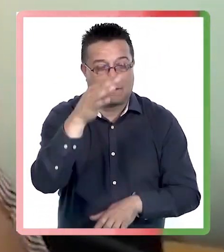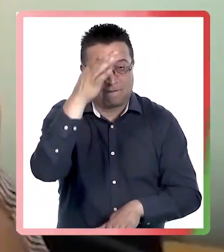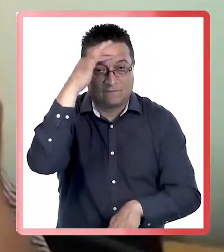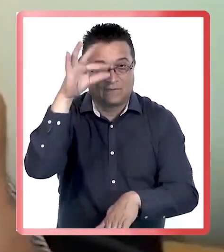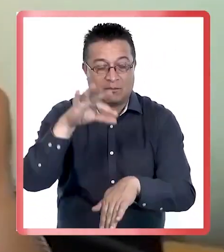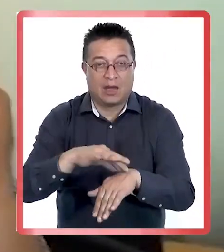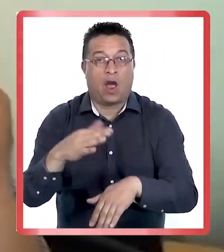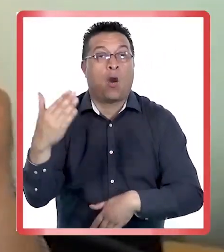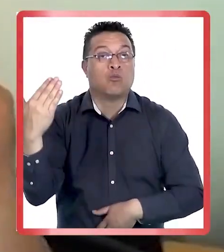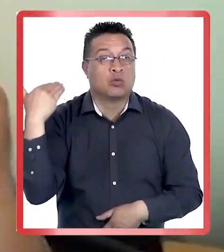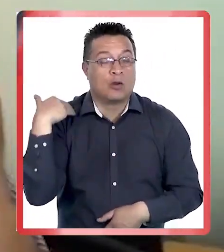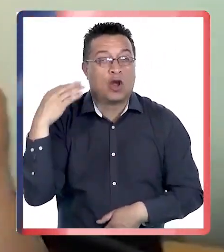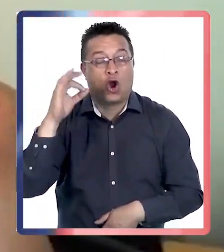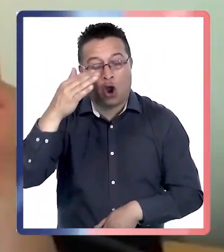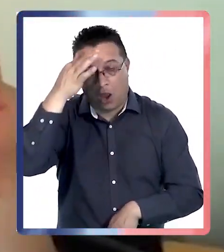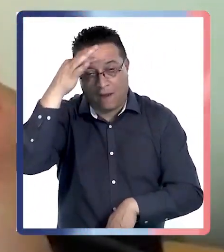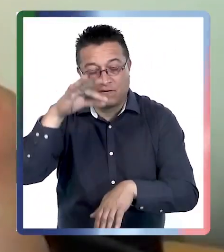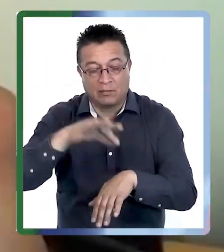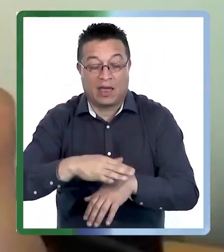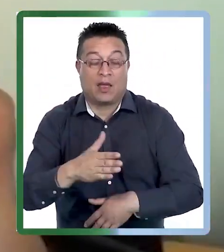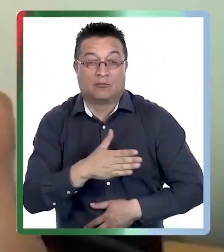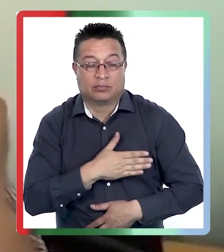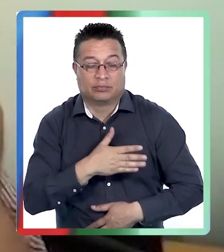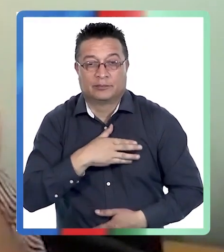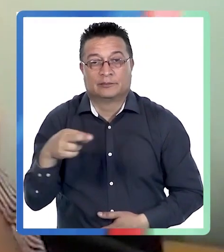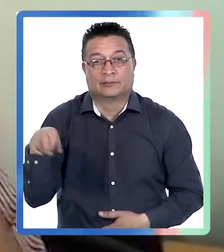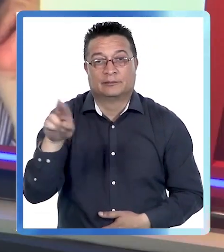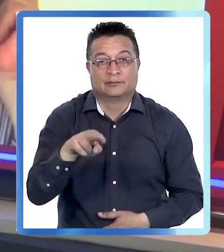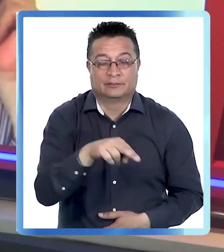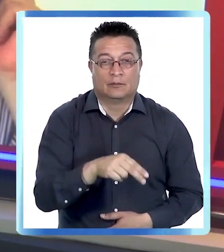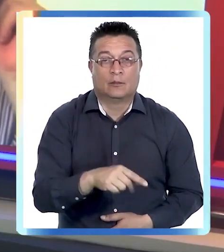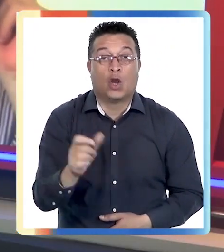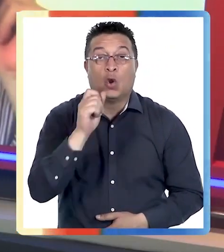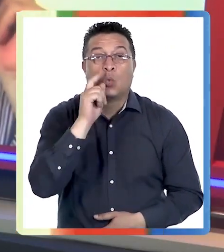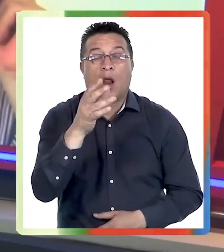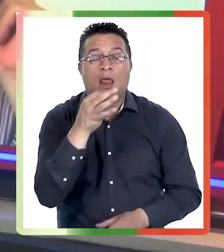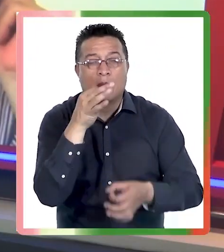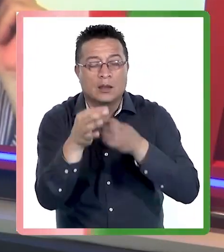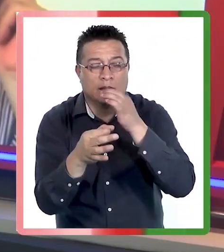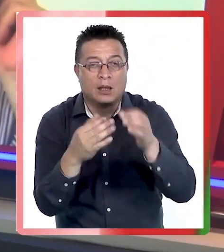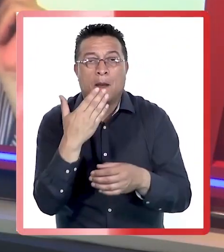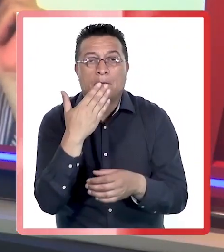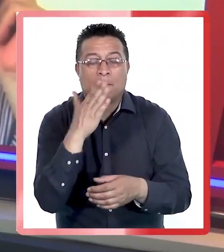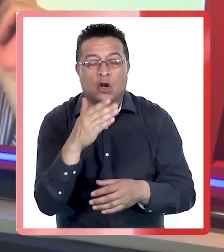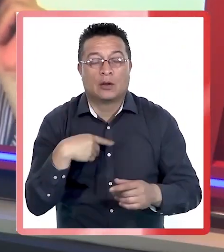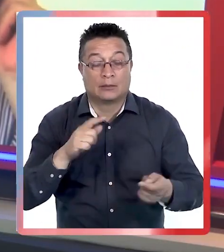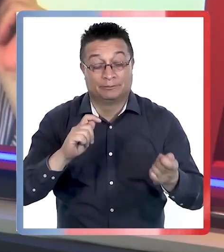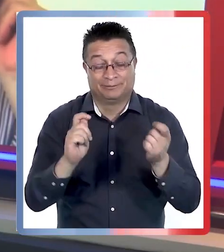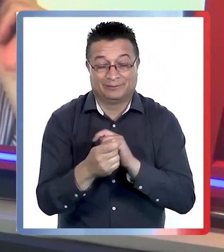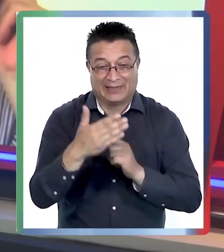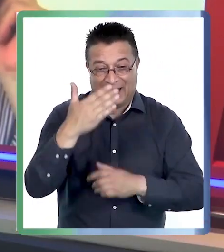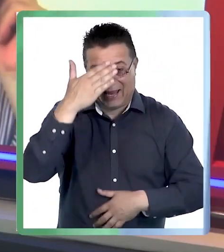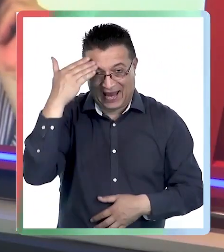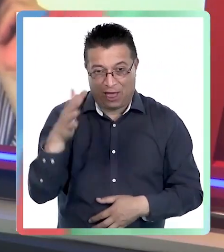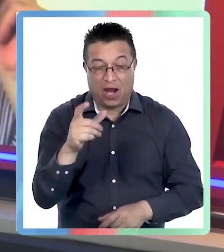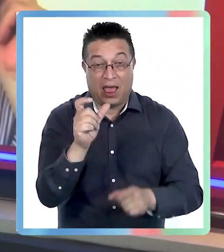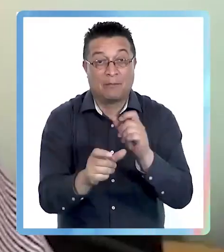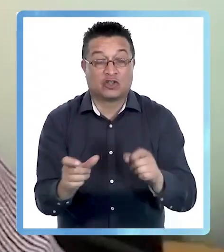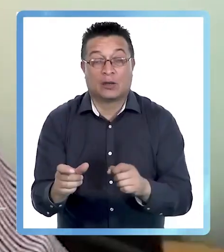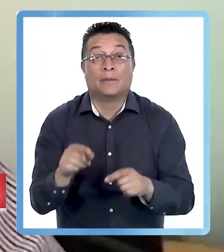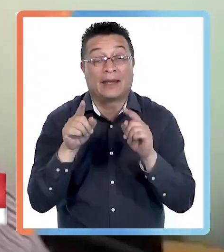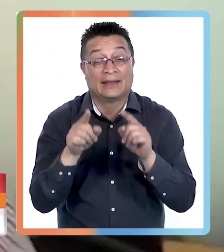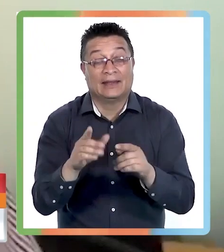que tienen enfermedades pulmonares o enfermedades cardiovasculares crónicas. ¿Cuáles son las recomendaciones para aligerar el impacto del calor en las